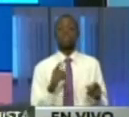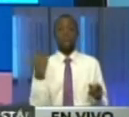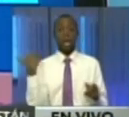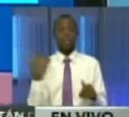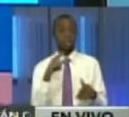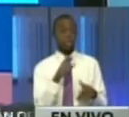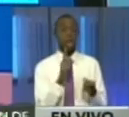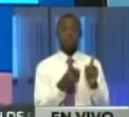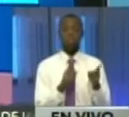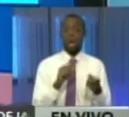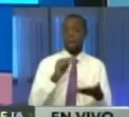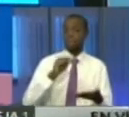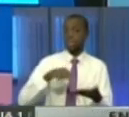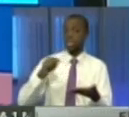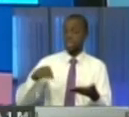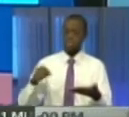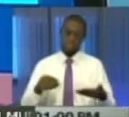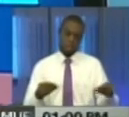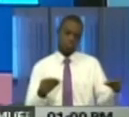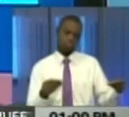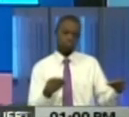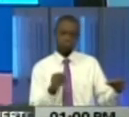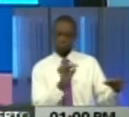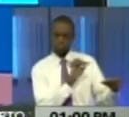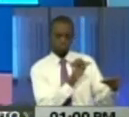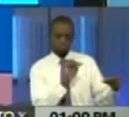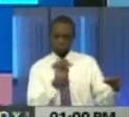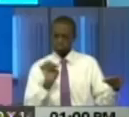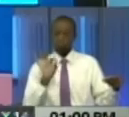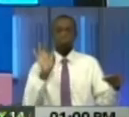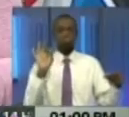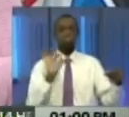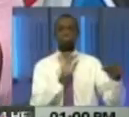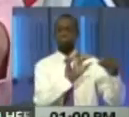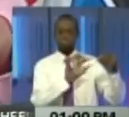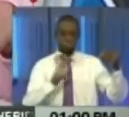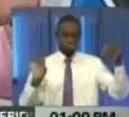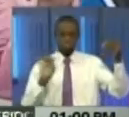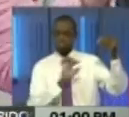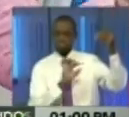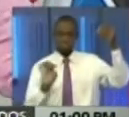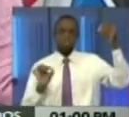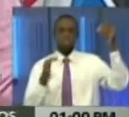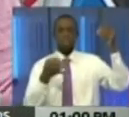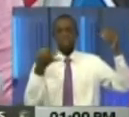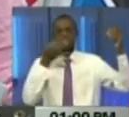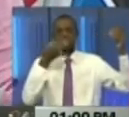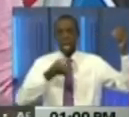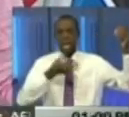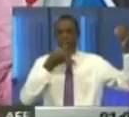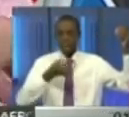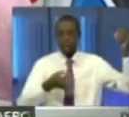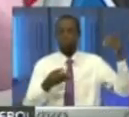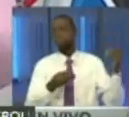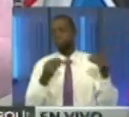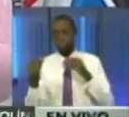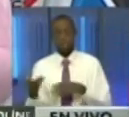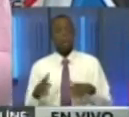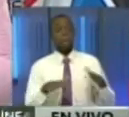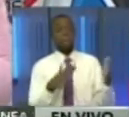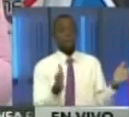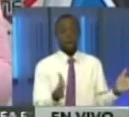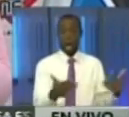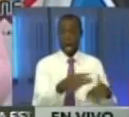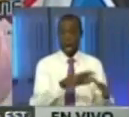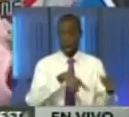el sentido de que eran, tú veías que podían ser firmas realmente reales, pero había otro grupo de cajas, había otro